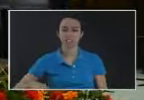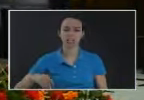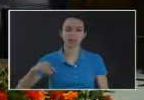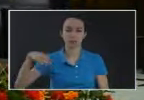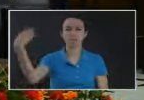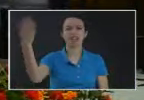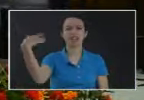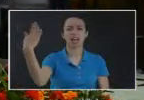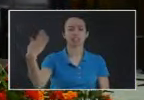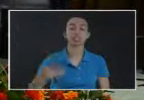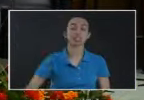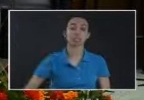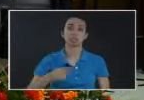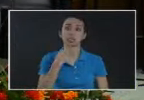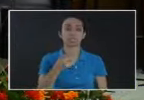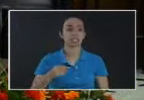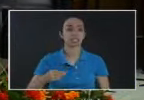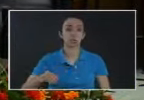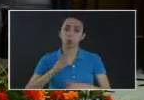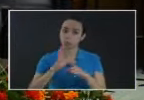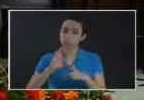que nunca tuvieron que haber salido de nuestra boca.